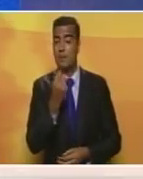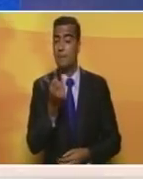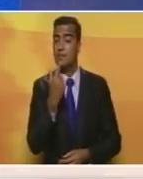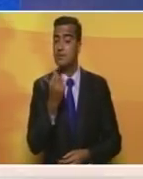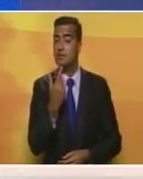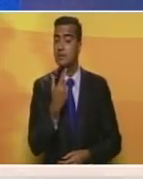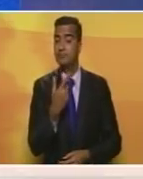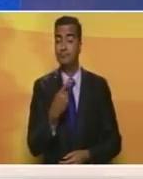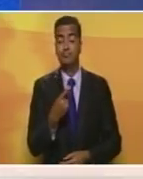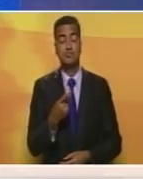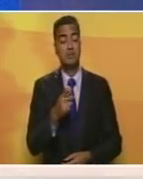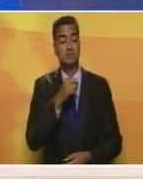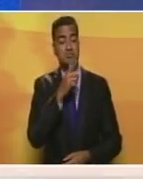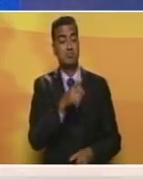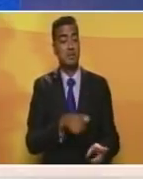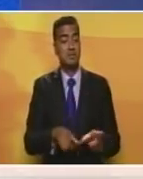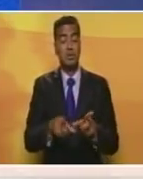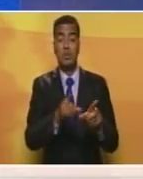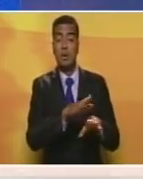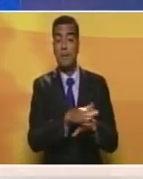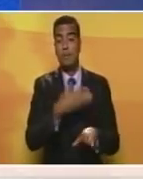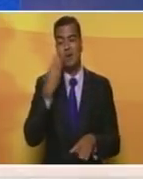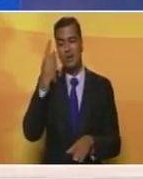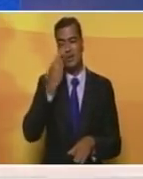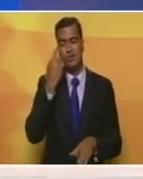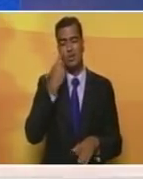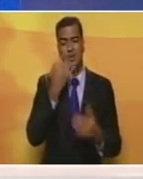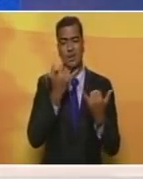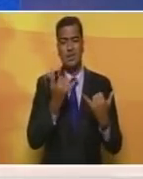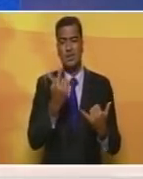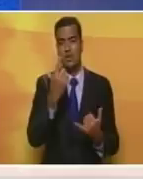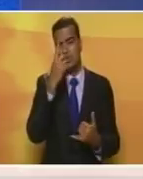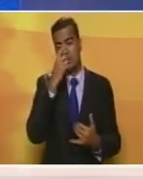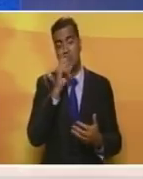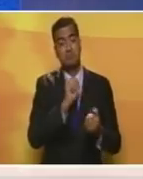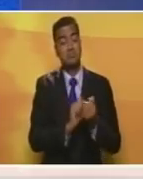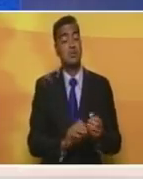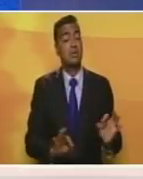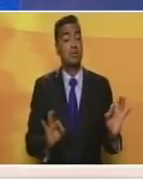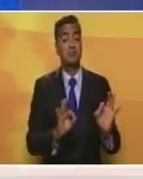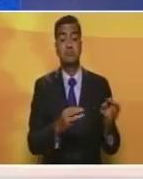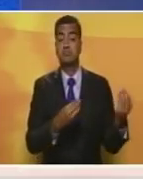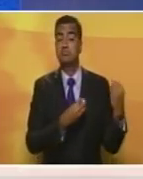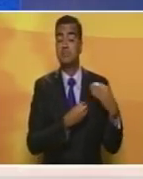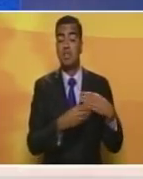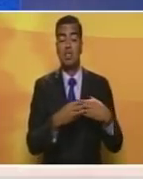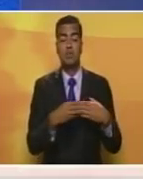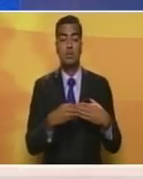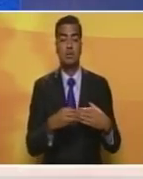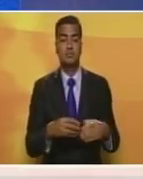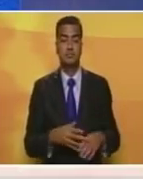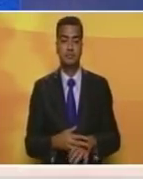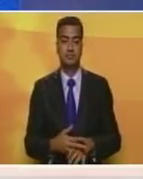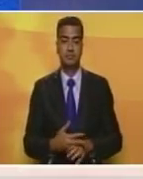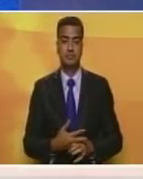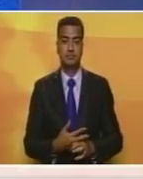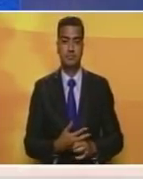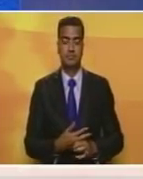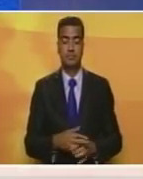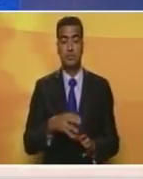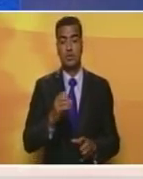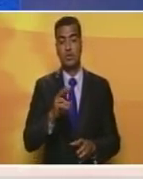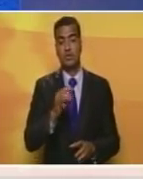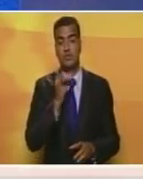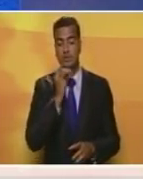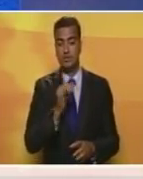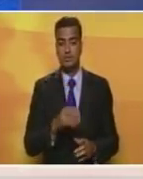Industria Farmacéutica, puntualizó que la decisión del Banco Central de Venezuela de derogar la tasa preferencial DIPRO de 10 bolívares por dólar